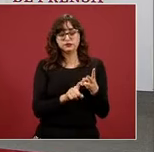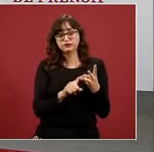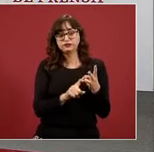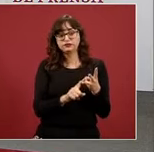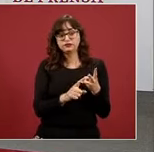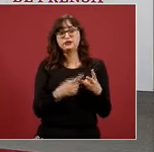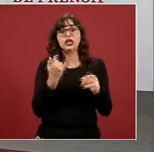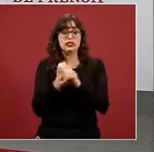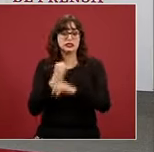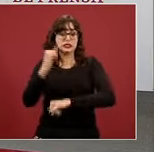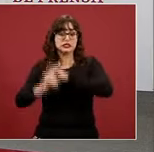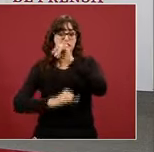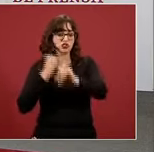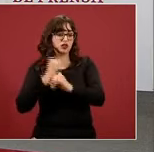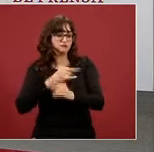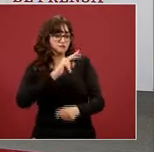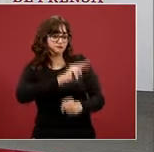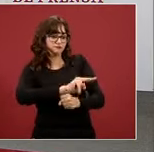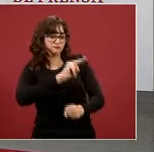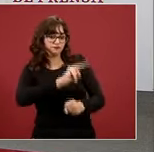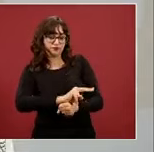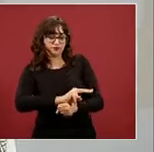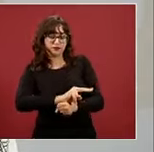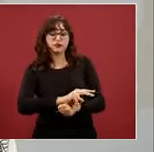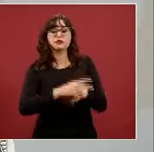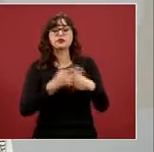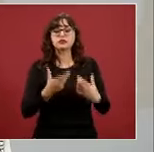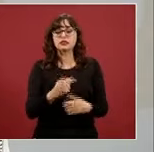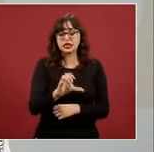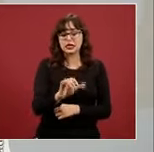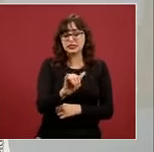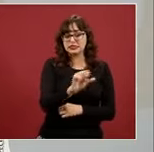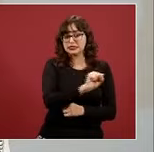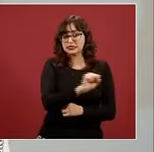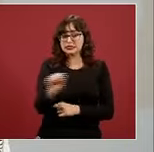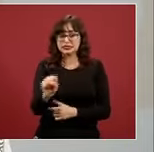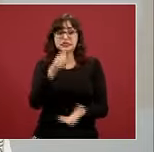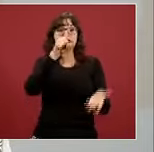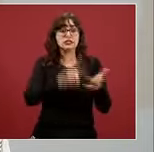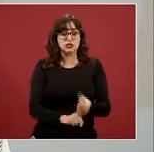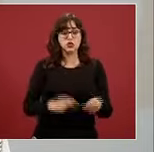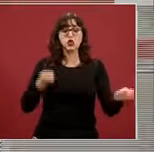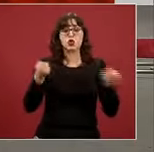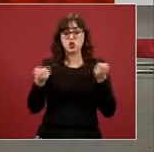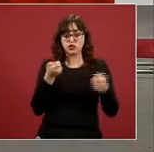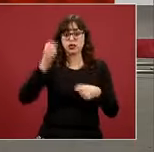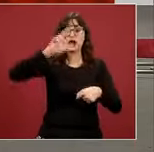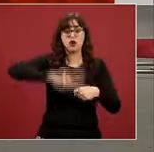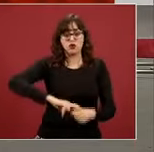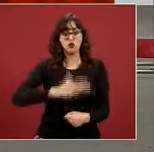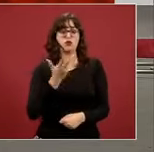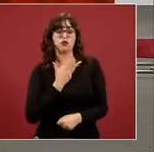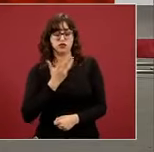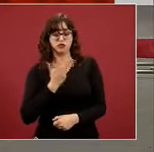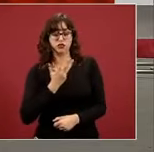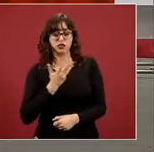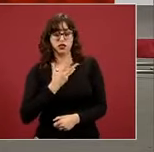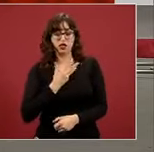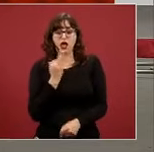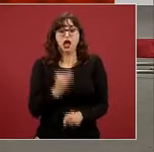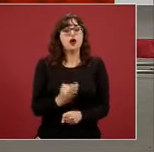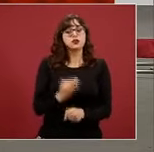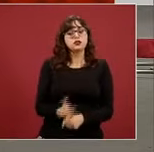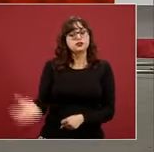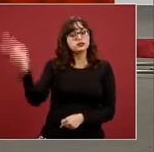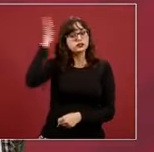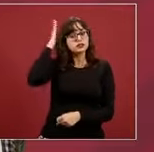e internacional. Cabe decir que la CIS tiene su propia Contraloría. La Contraloría en este momento, su titularidad